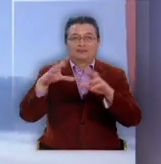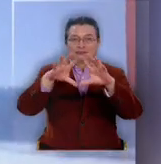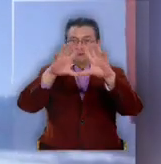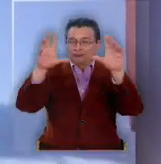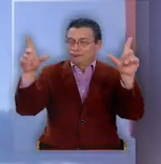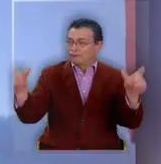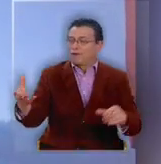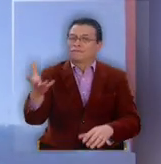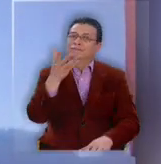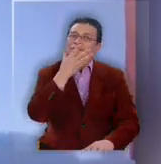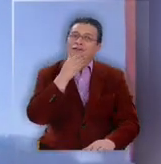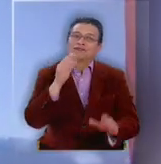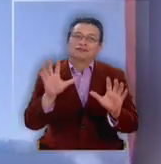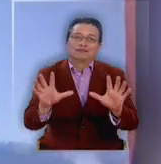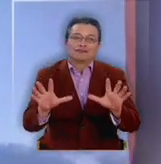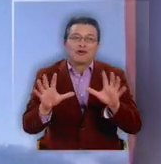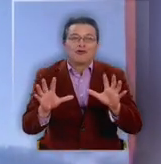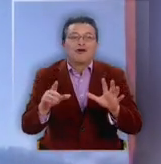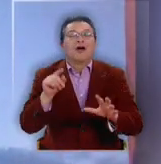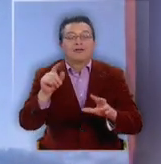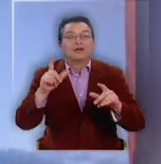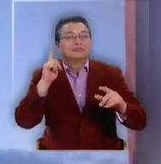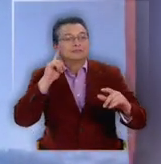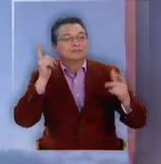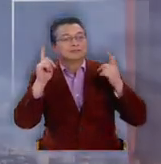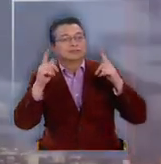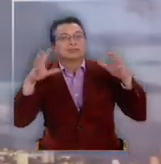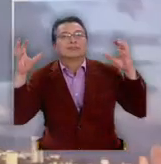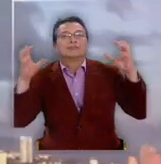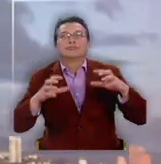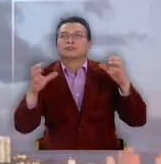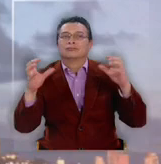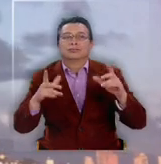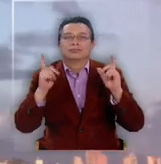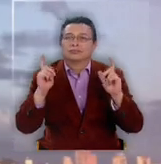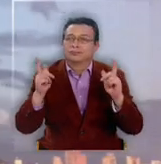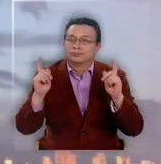este arco iris, acompañado por el sonido de la lluvia.